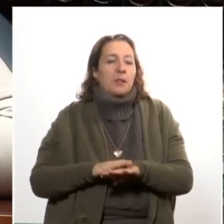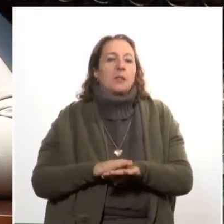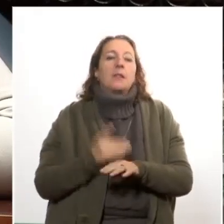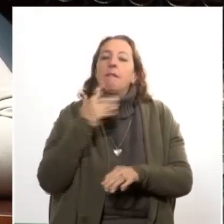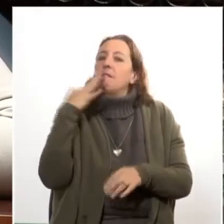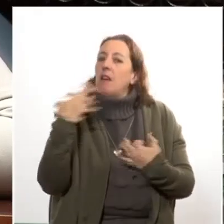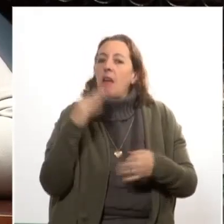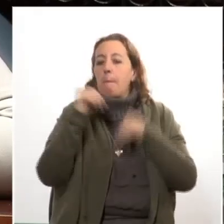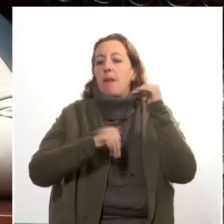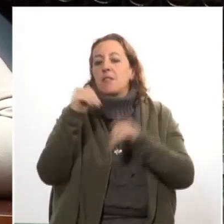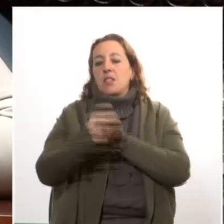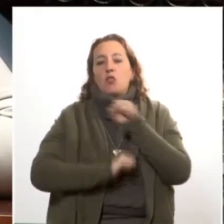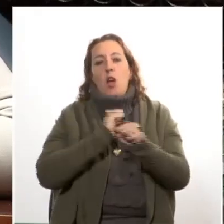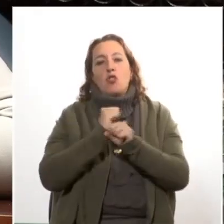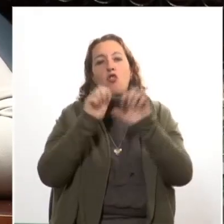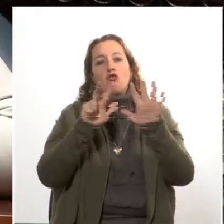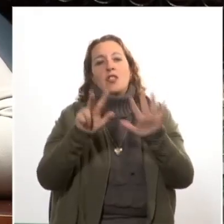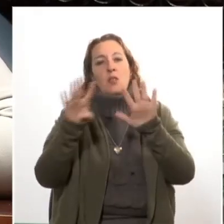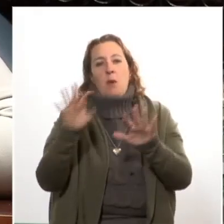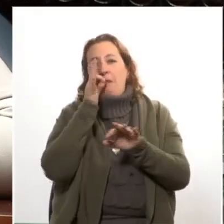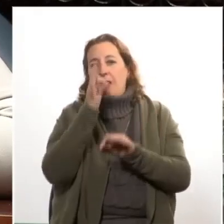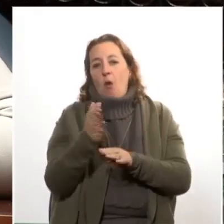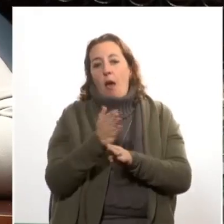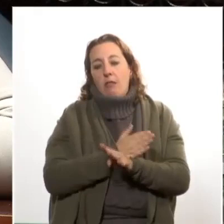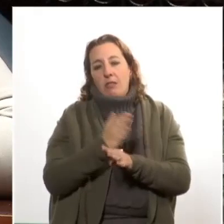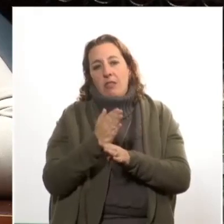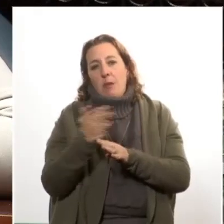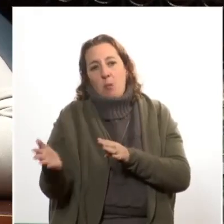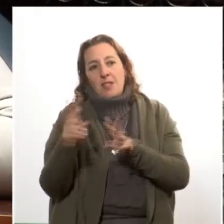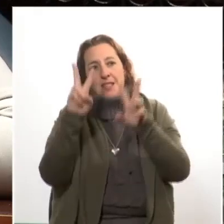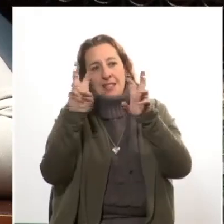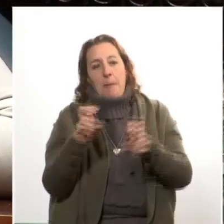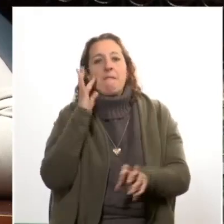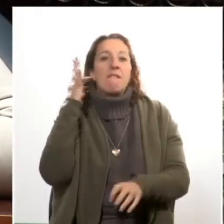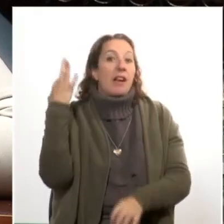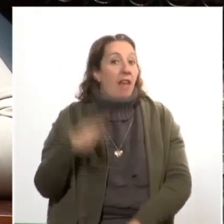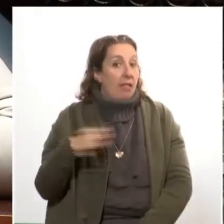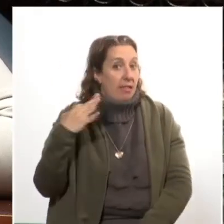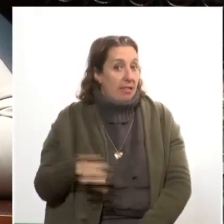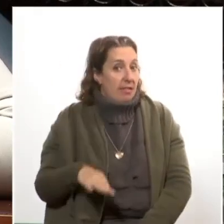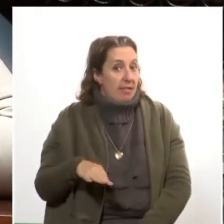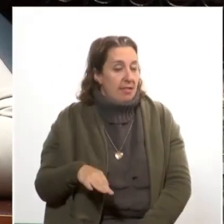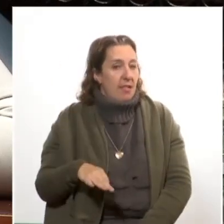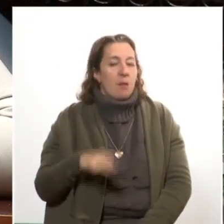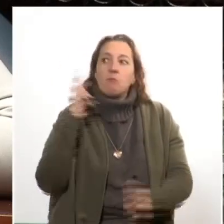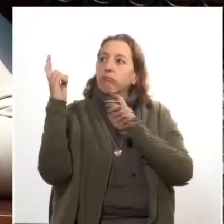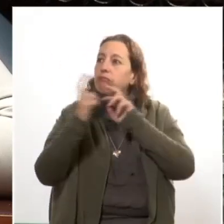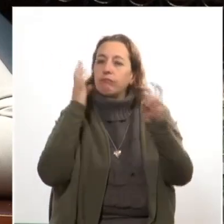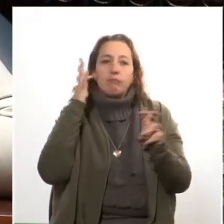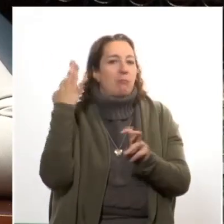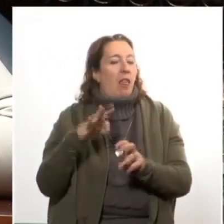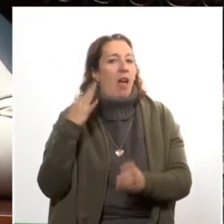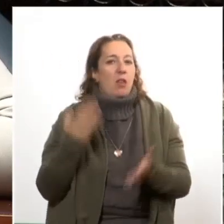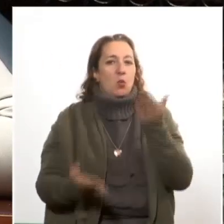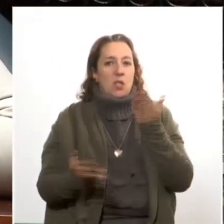el plebiscito del año 89 marcó un antes y un después en el tema de la verdad, de la búsqueda de la verdad y de la